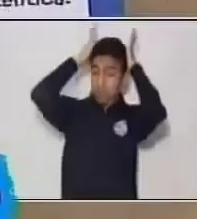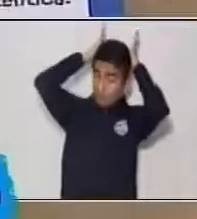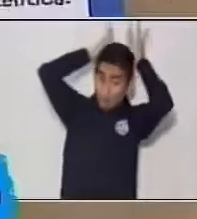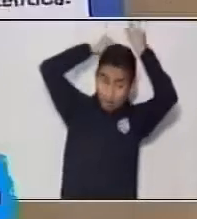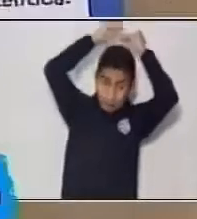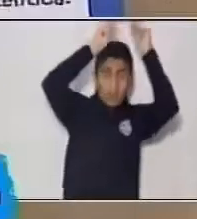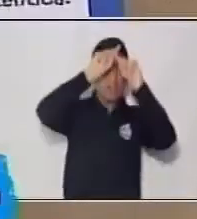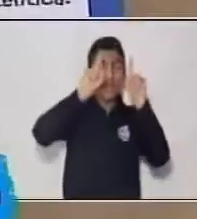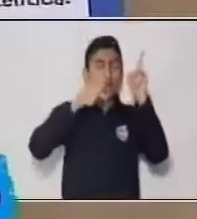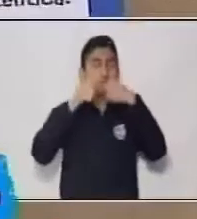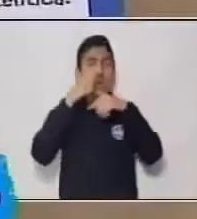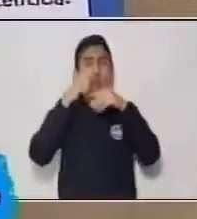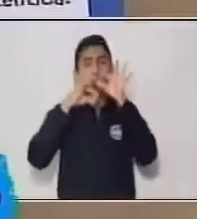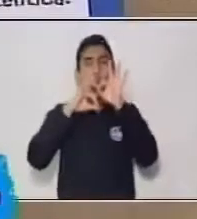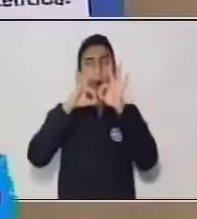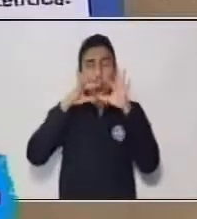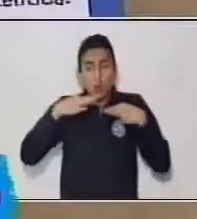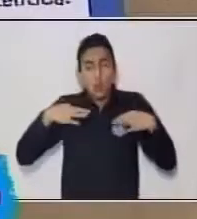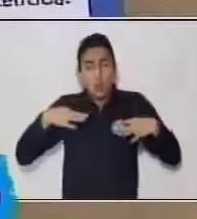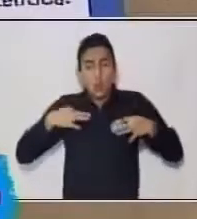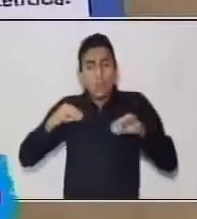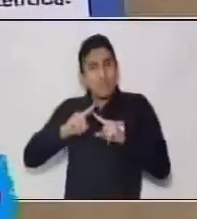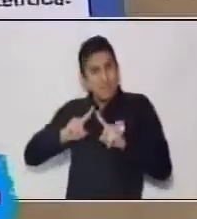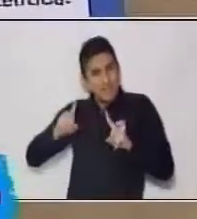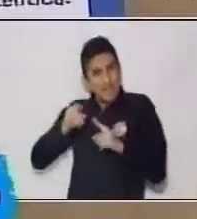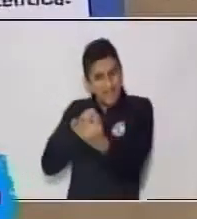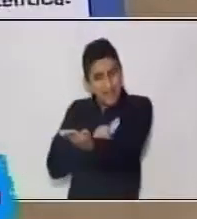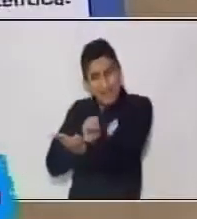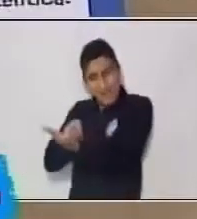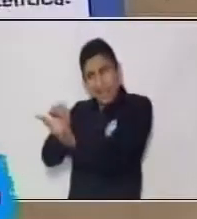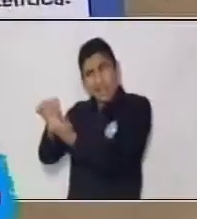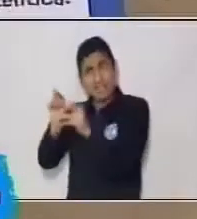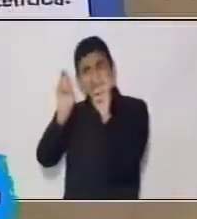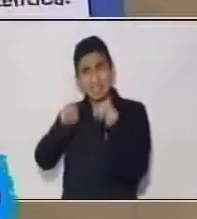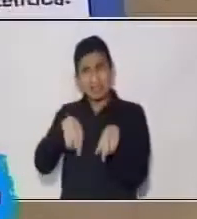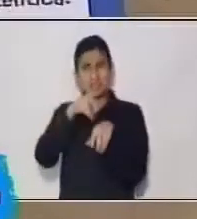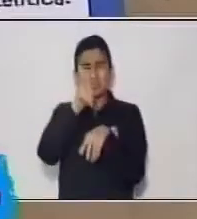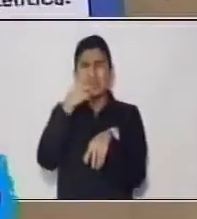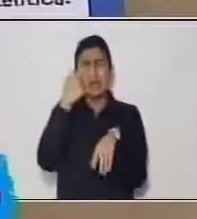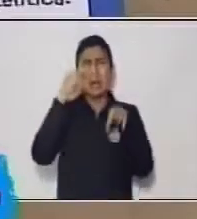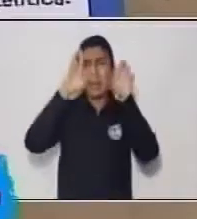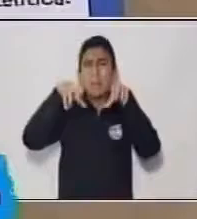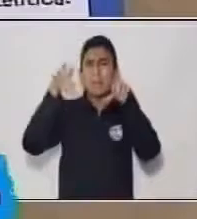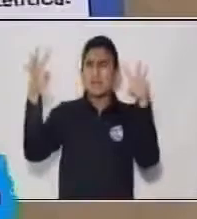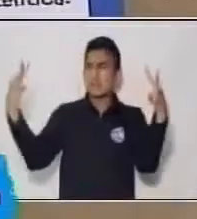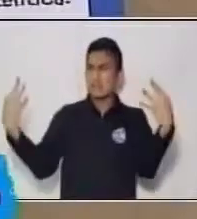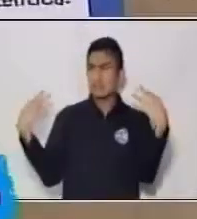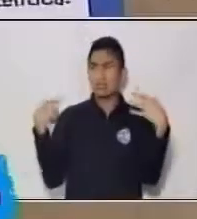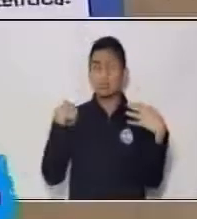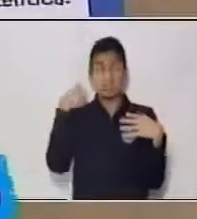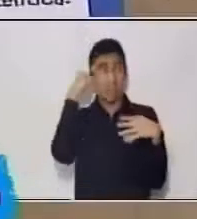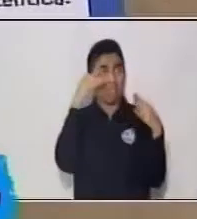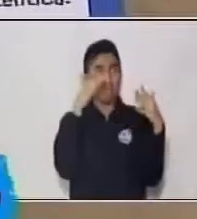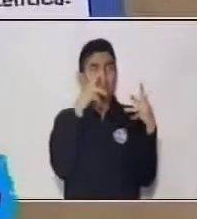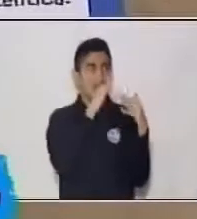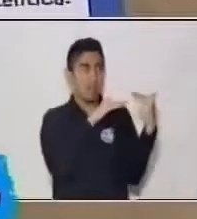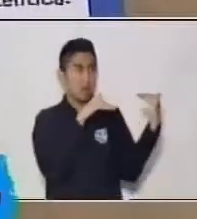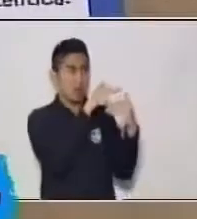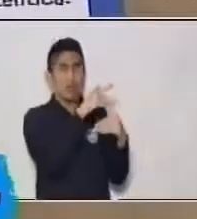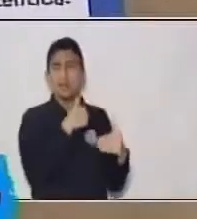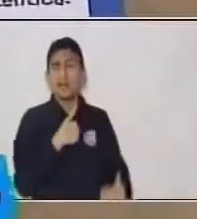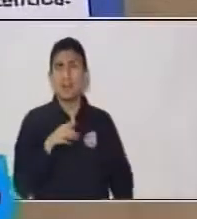ropa diferente. Las personas siempre la miraban como todas las demás y ella quería